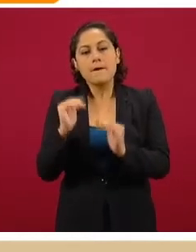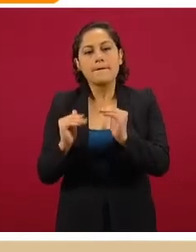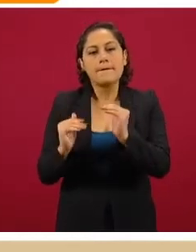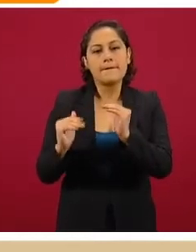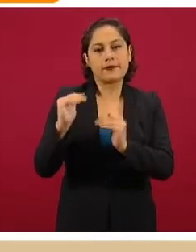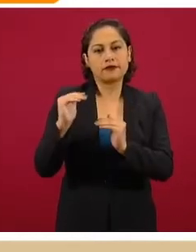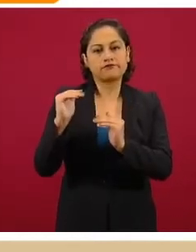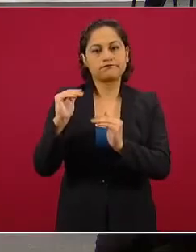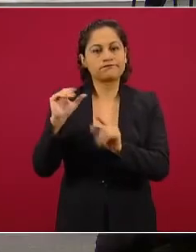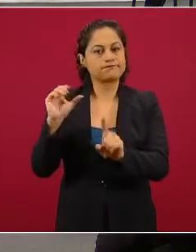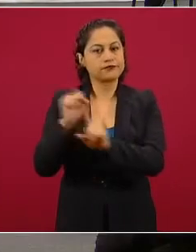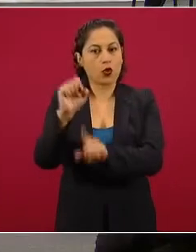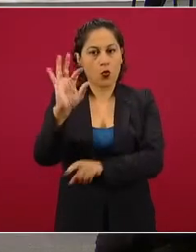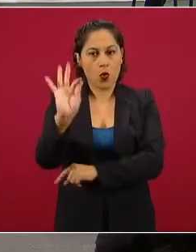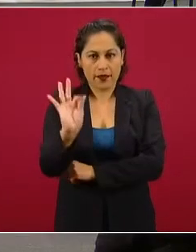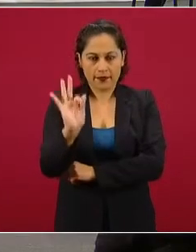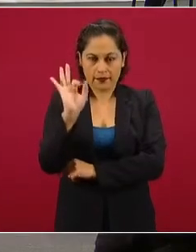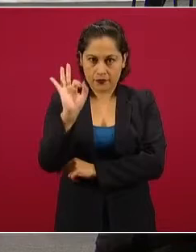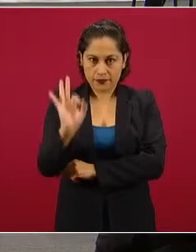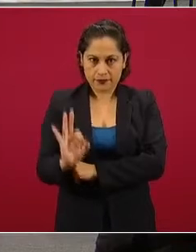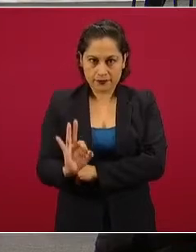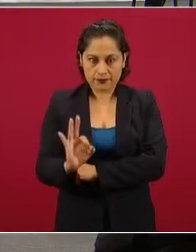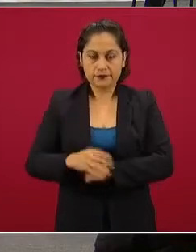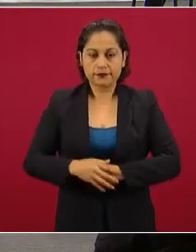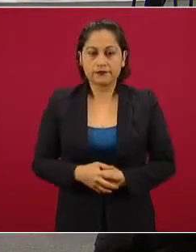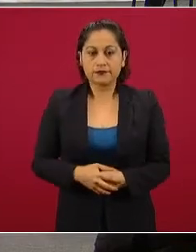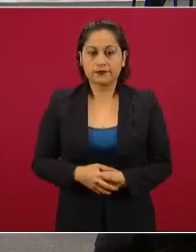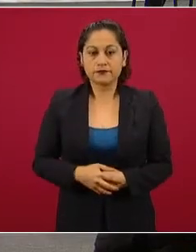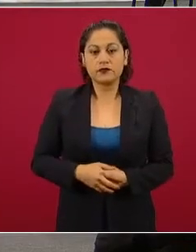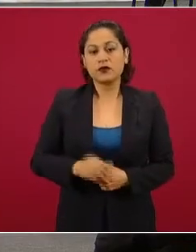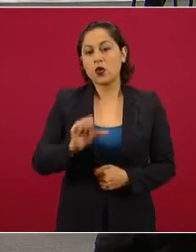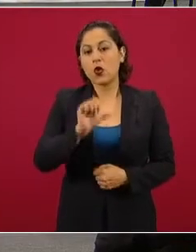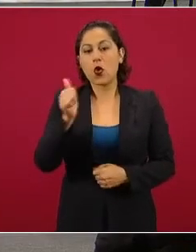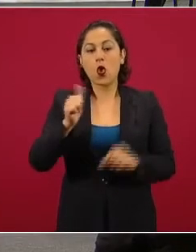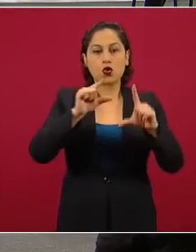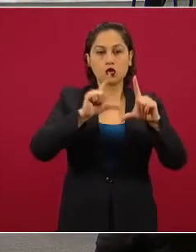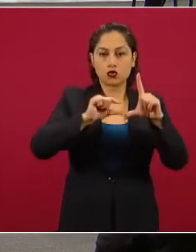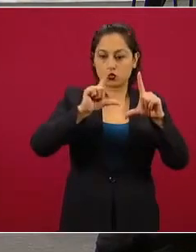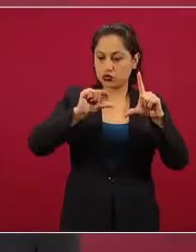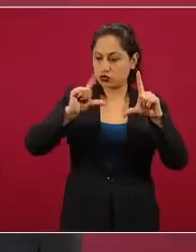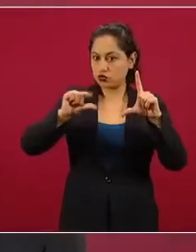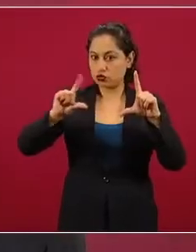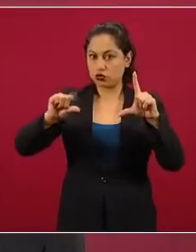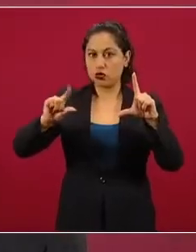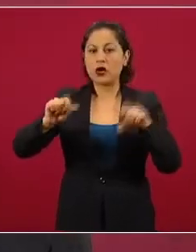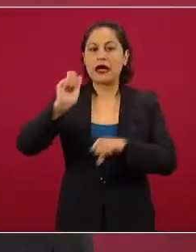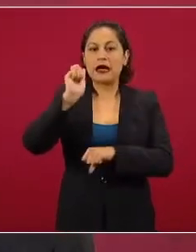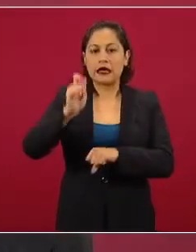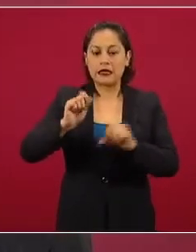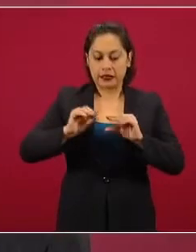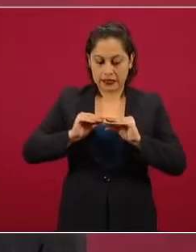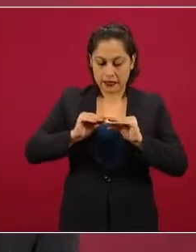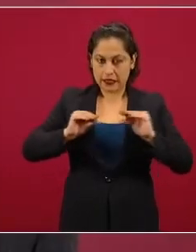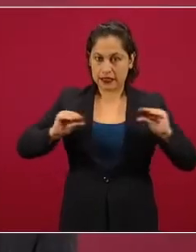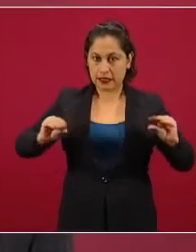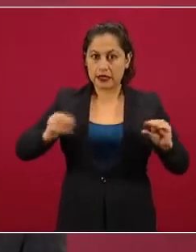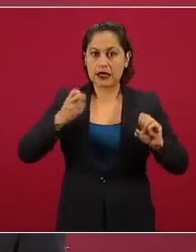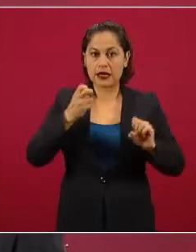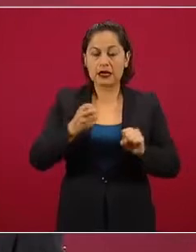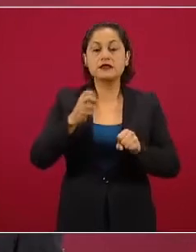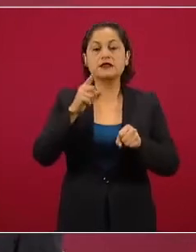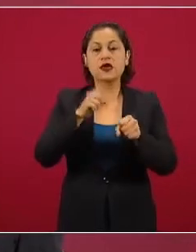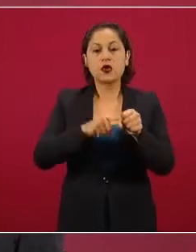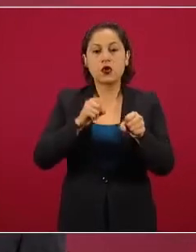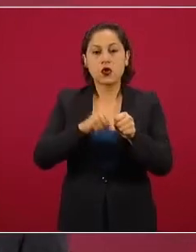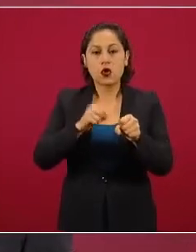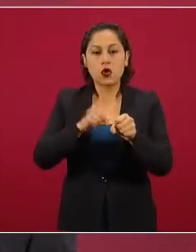a 40%. El resto son las columnas. Lo que muestran es en la parte baja, que se ve de color ocre, o en algunas